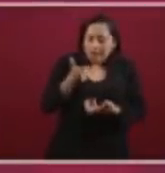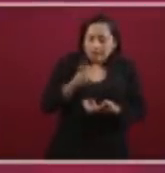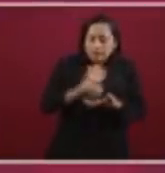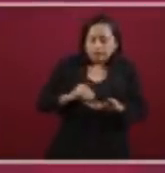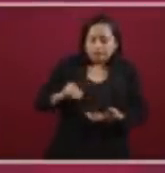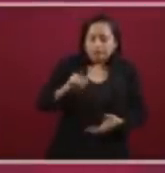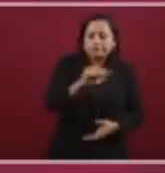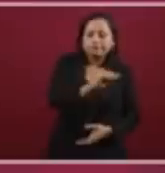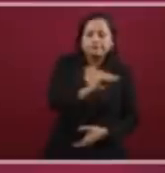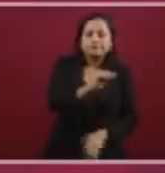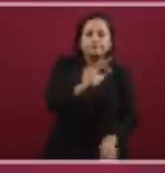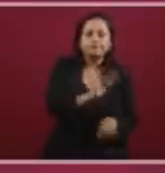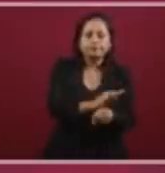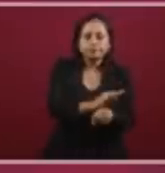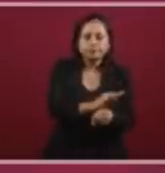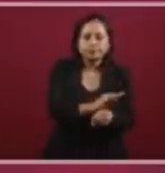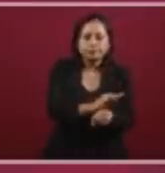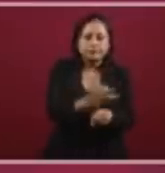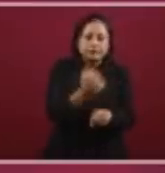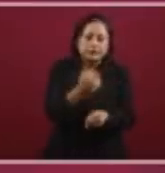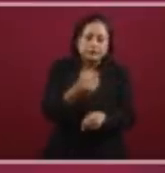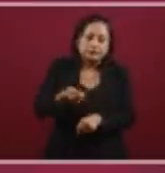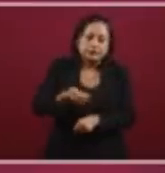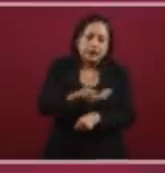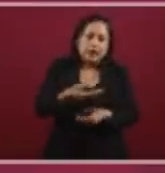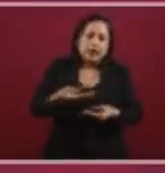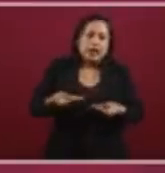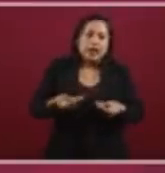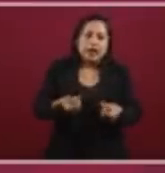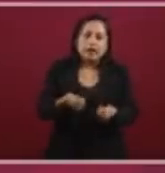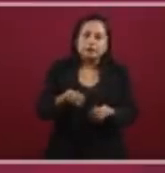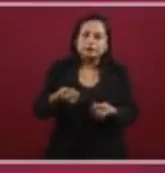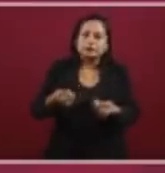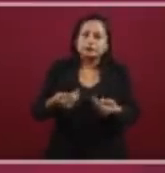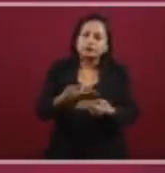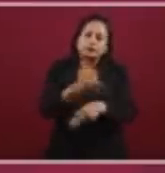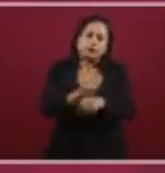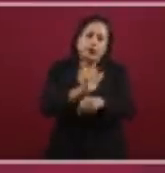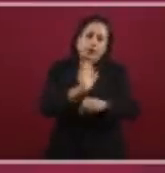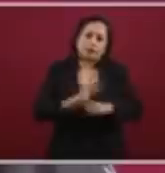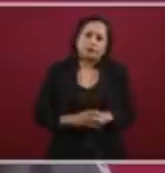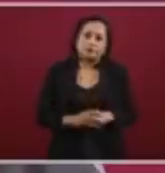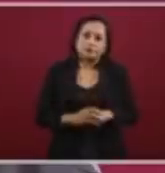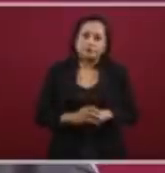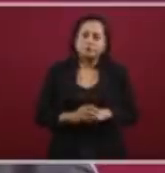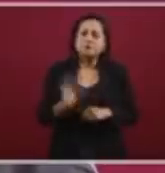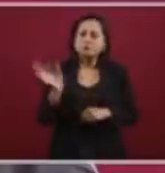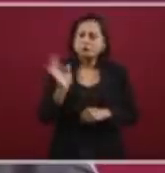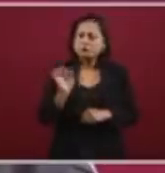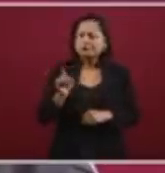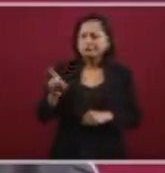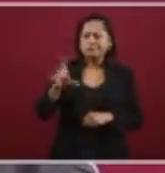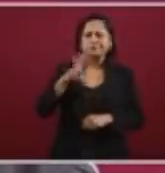nacional a lo mejor por ahí tenemos la gráfica